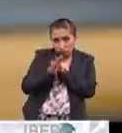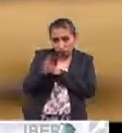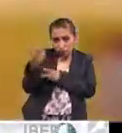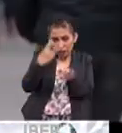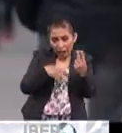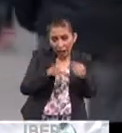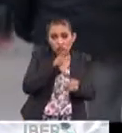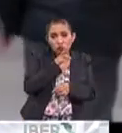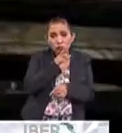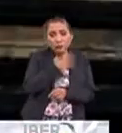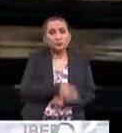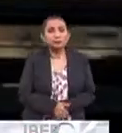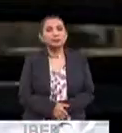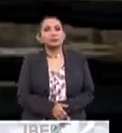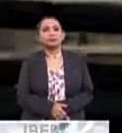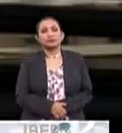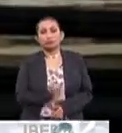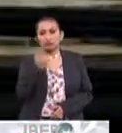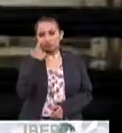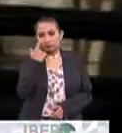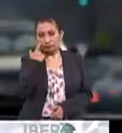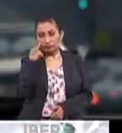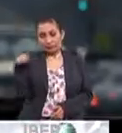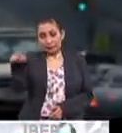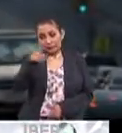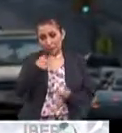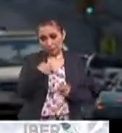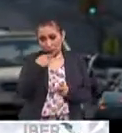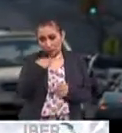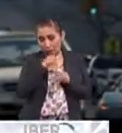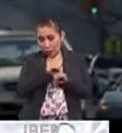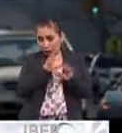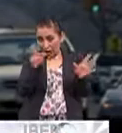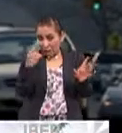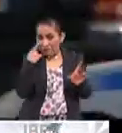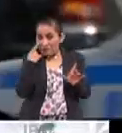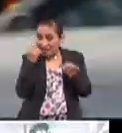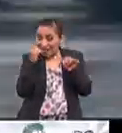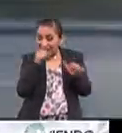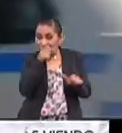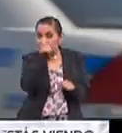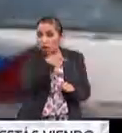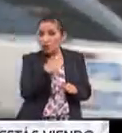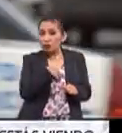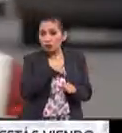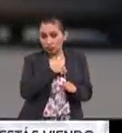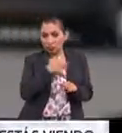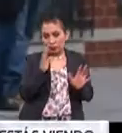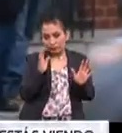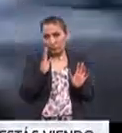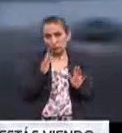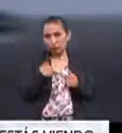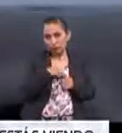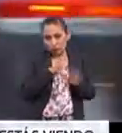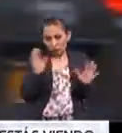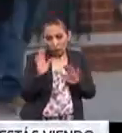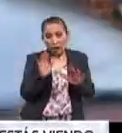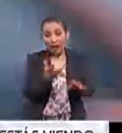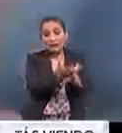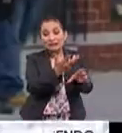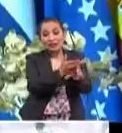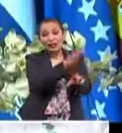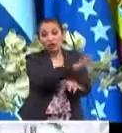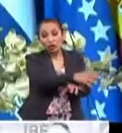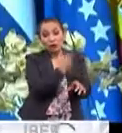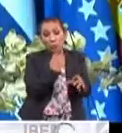Javier? Sí, mira, también esto, Ana, y el auditorio es muy importante que tome en consideración. No estamos en nosotros, sino Estados Unidos